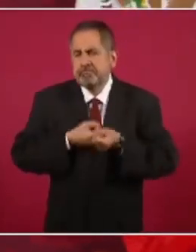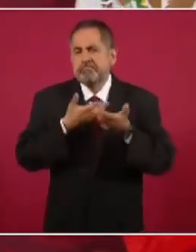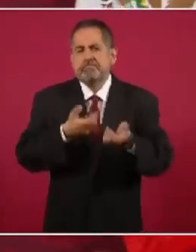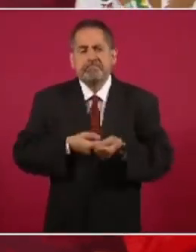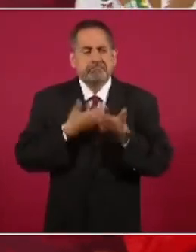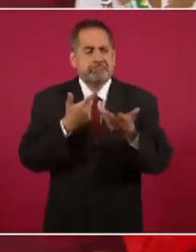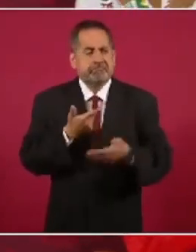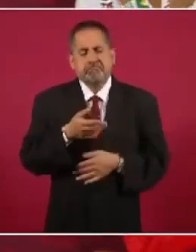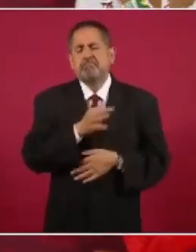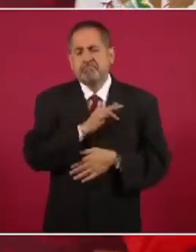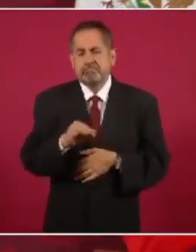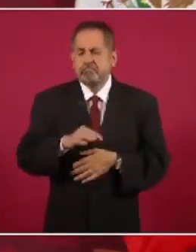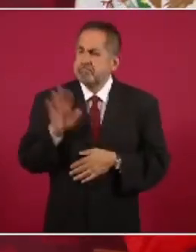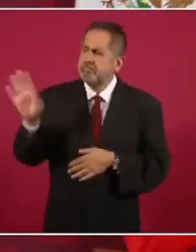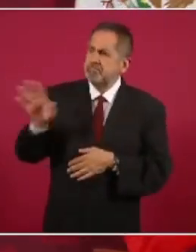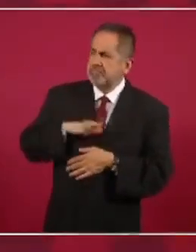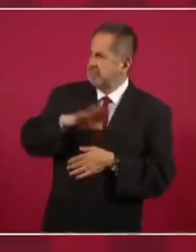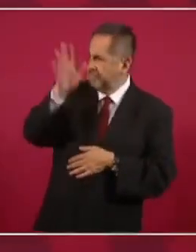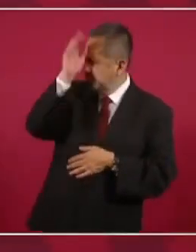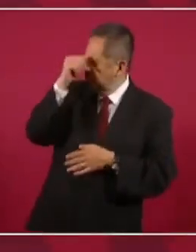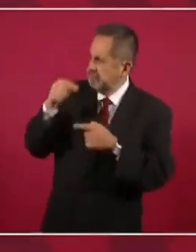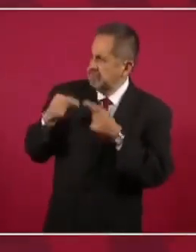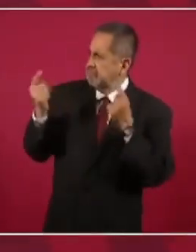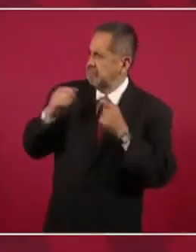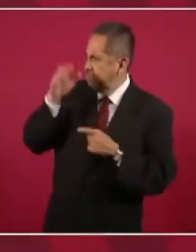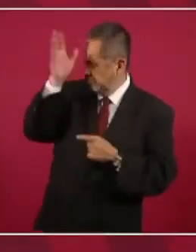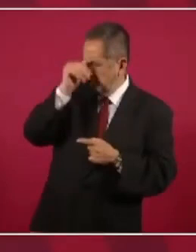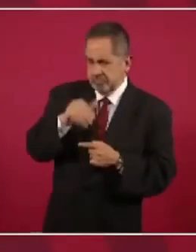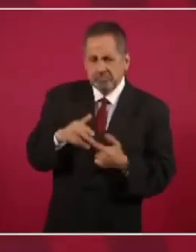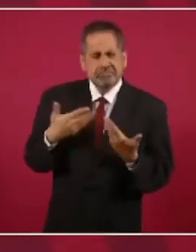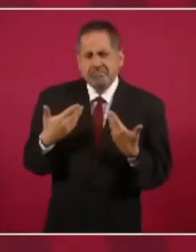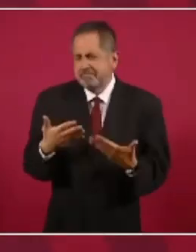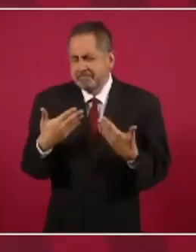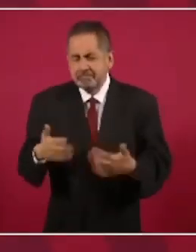su derecho a disentir, pueden insultar,